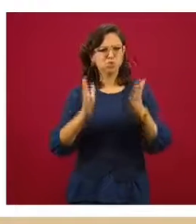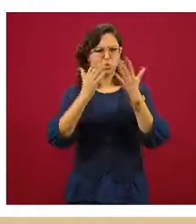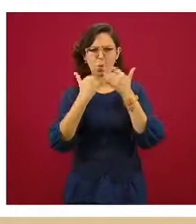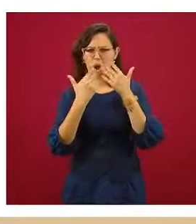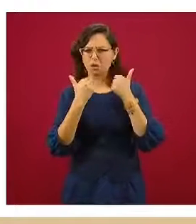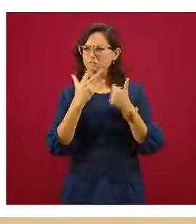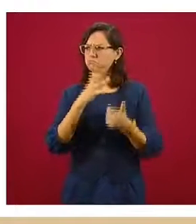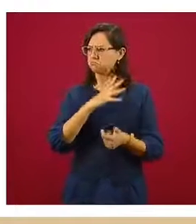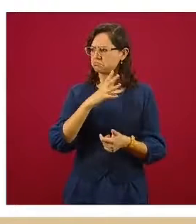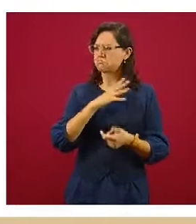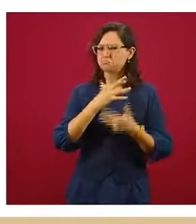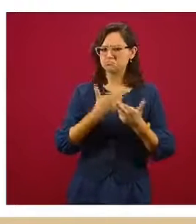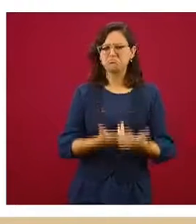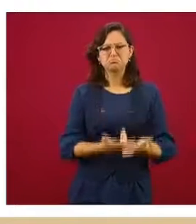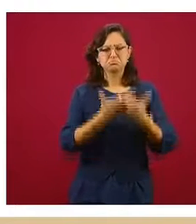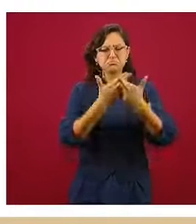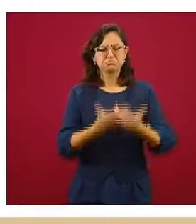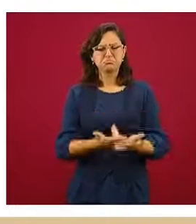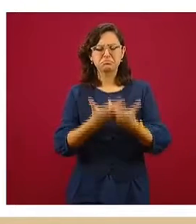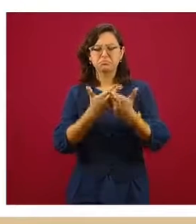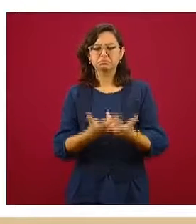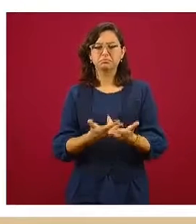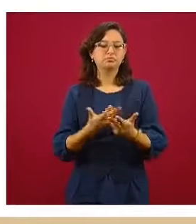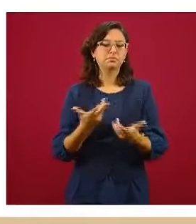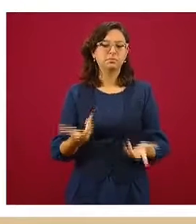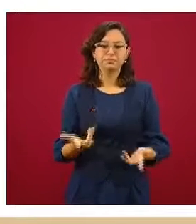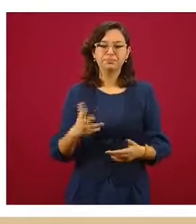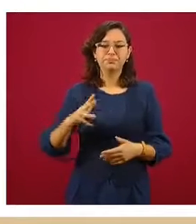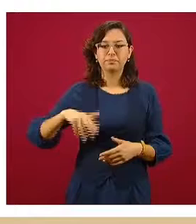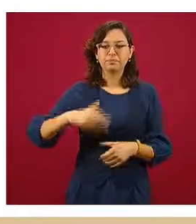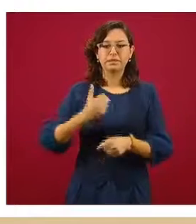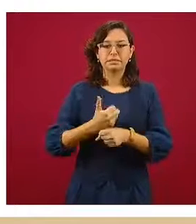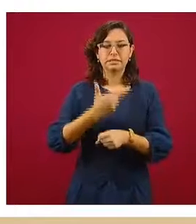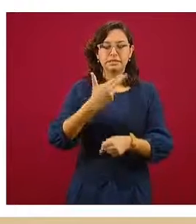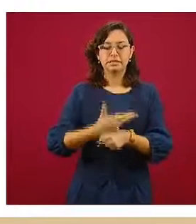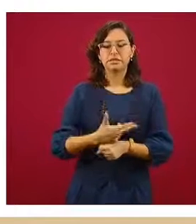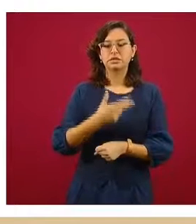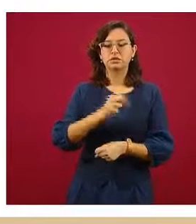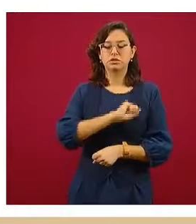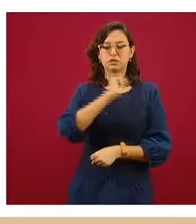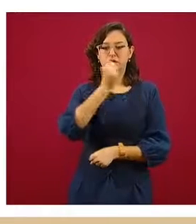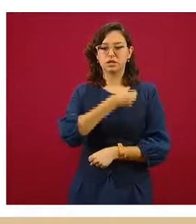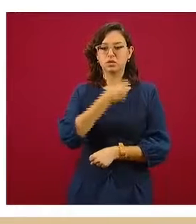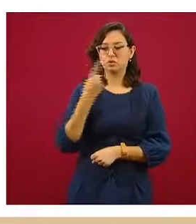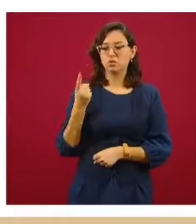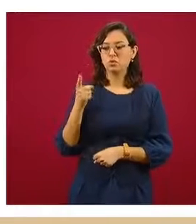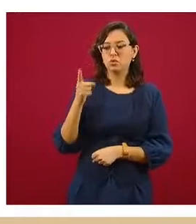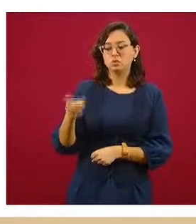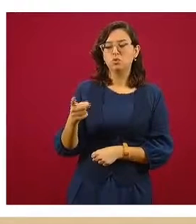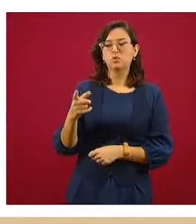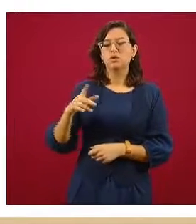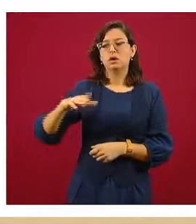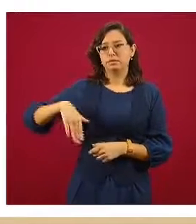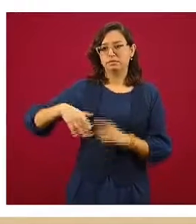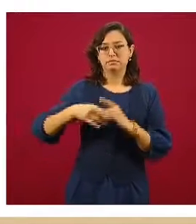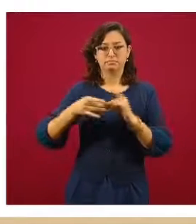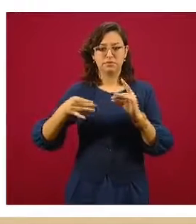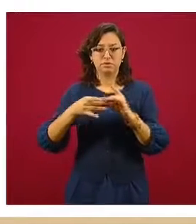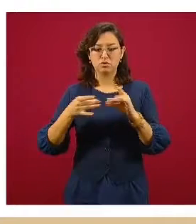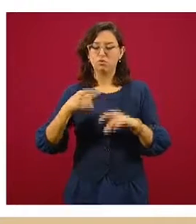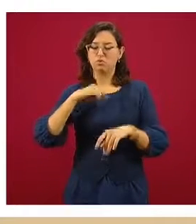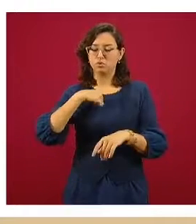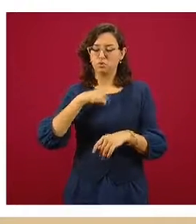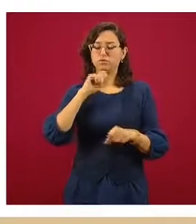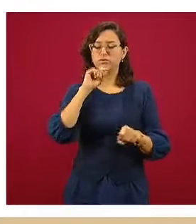aquí retomo, dirigiéndome igual que mi secretario de Salud, el doctor Alcocer, a el personal de salud, nuestros